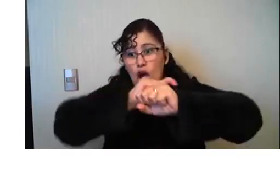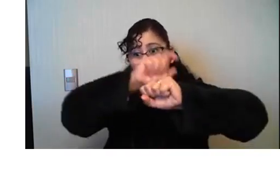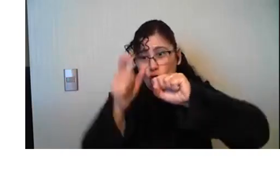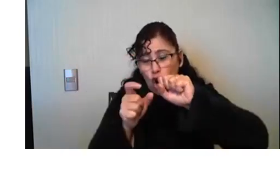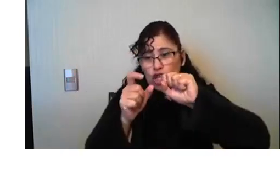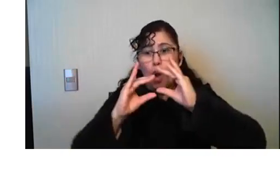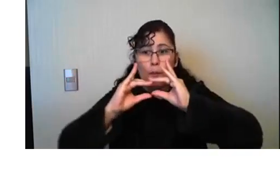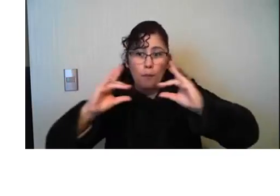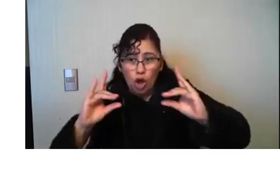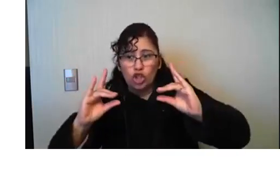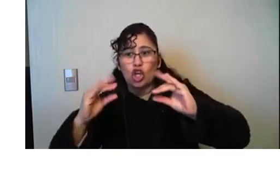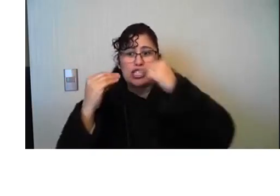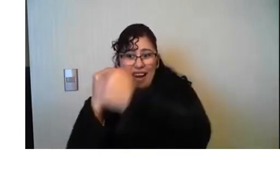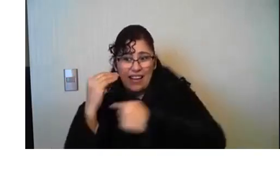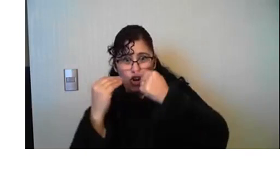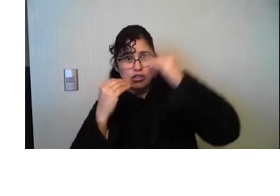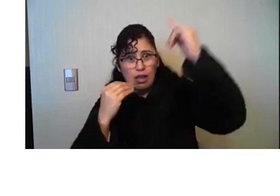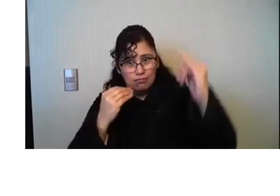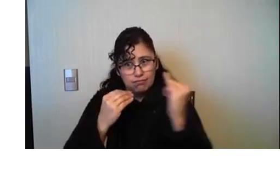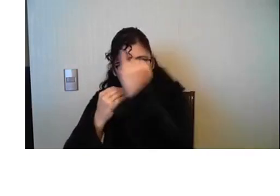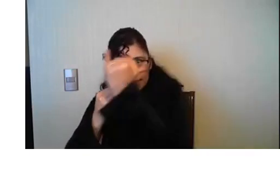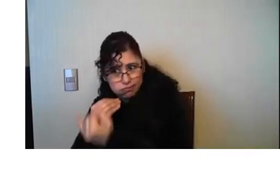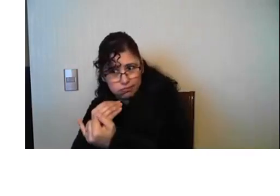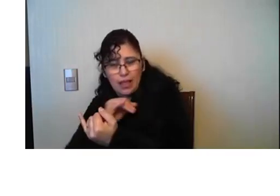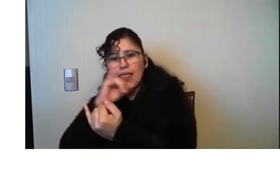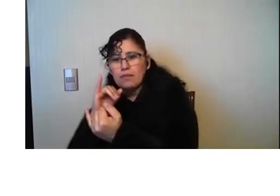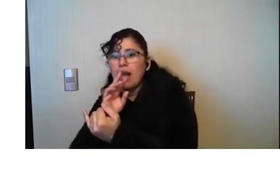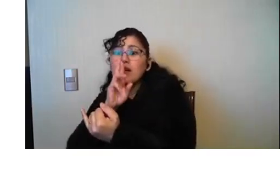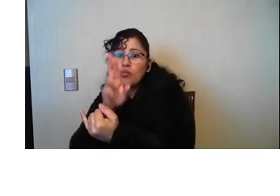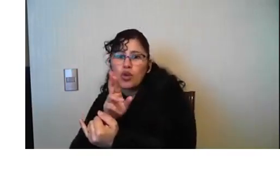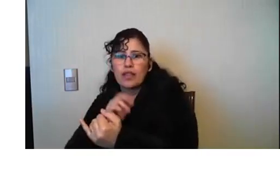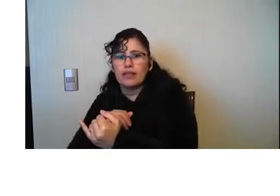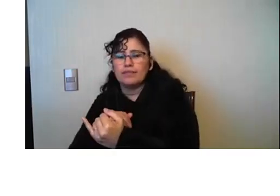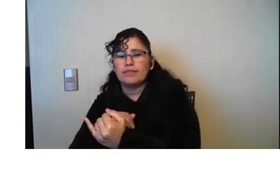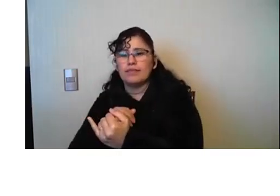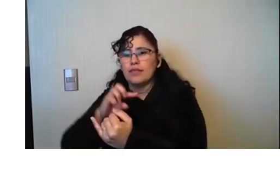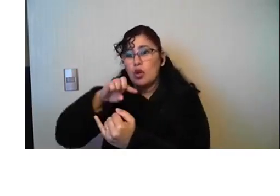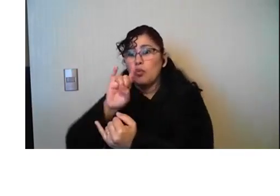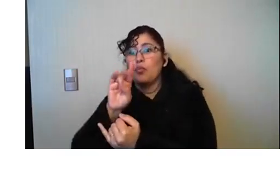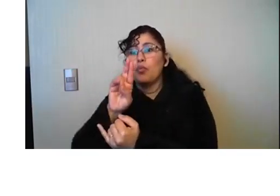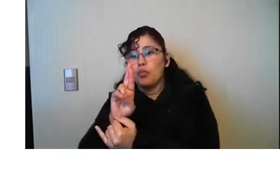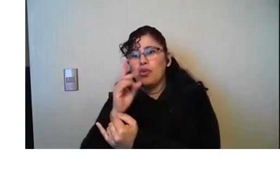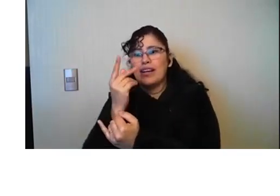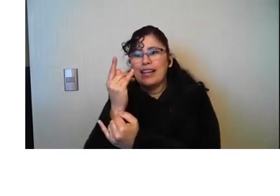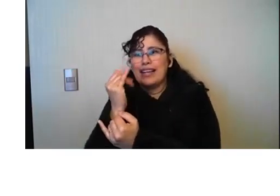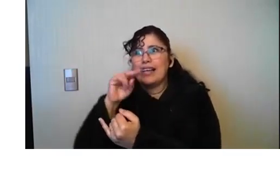córtico-ponto-cerebelosa, que es cruzada, la respuesta a través del Purkinje, a través de la vía